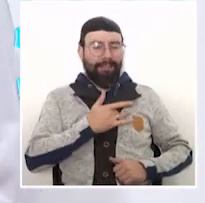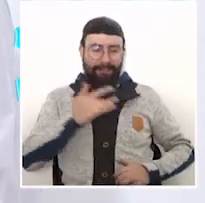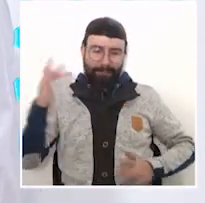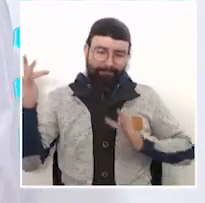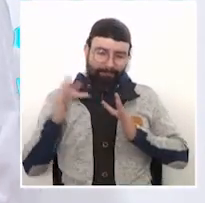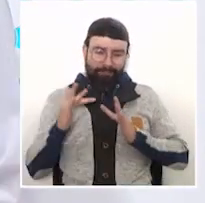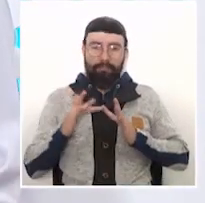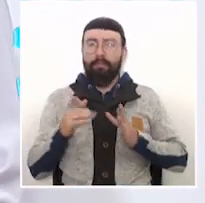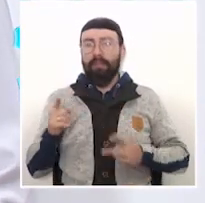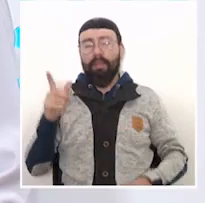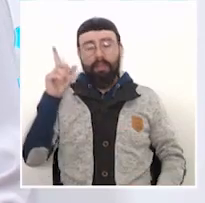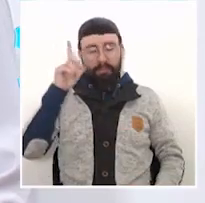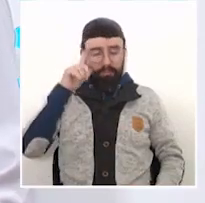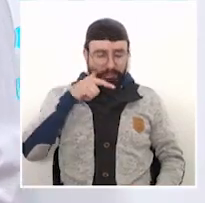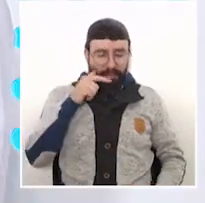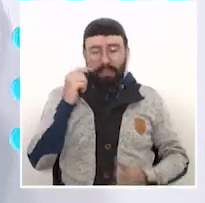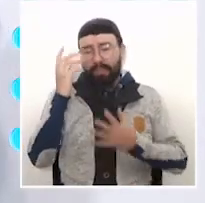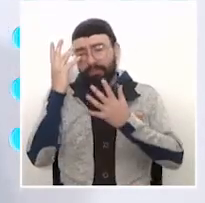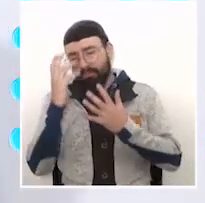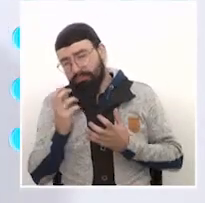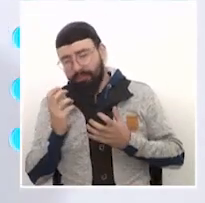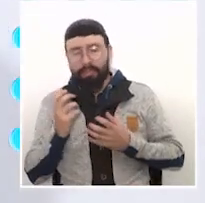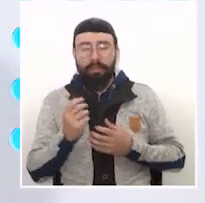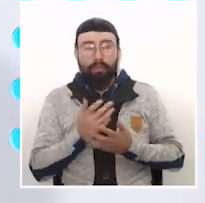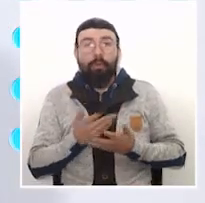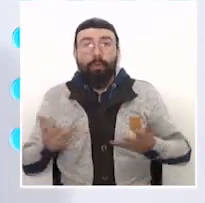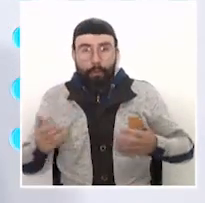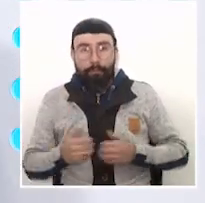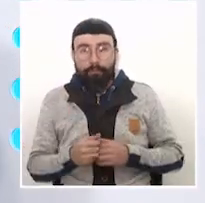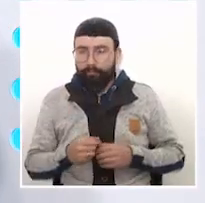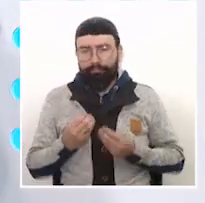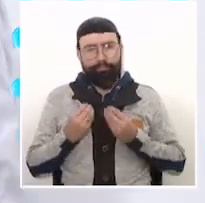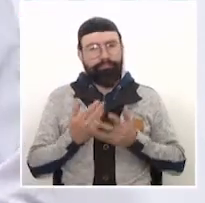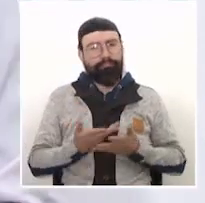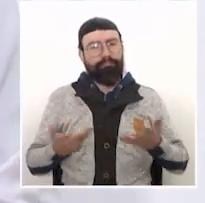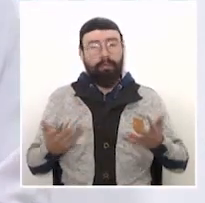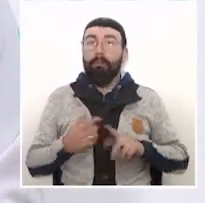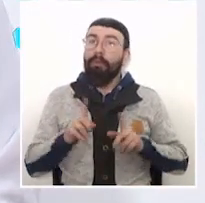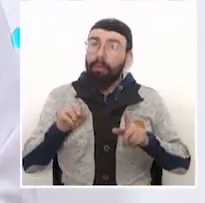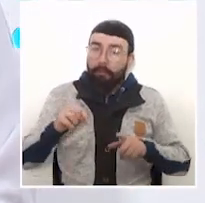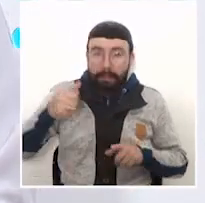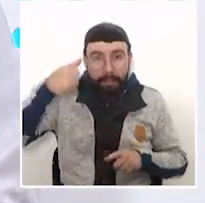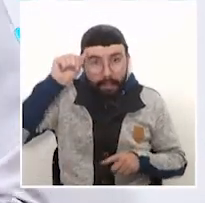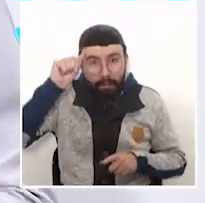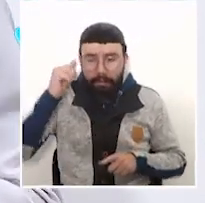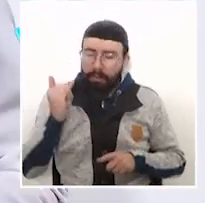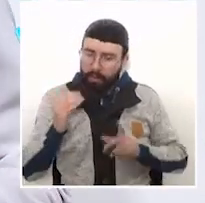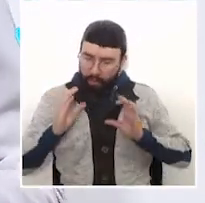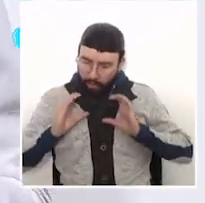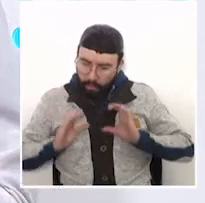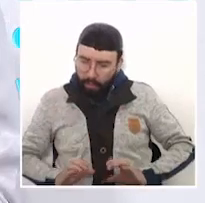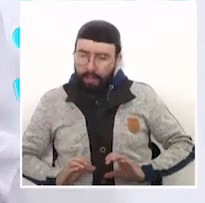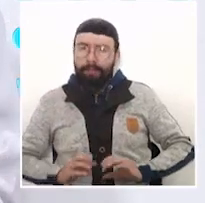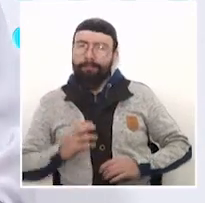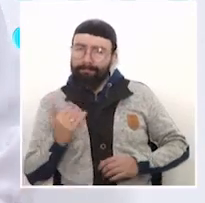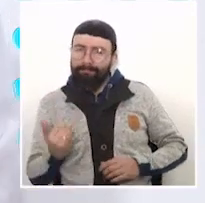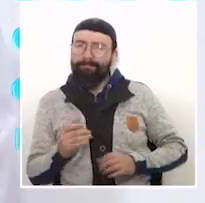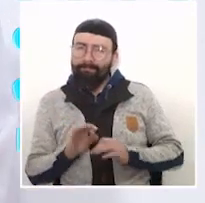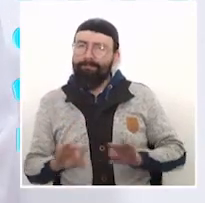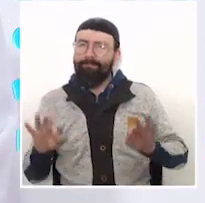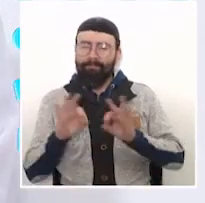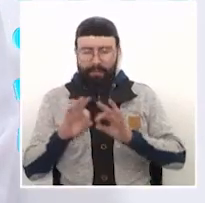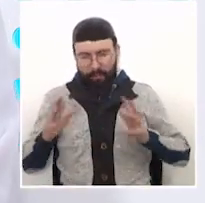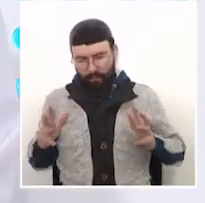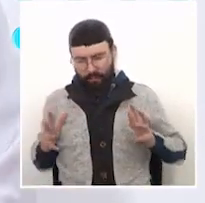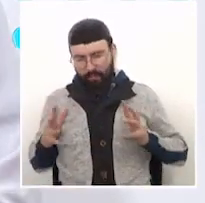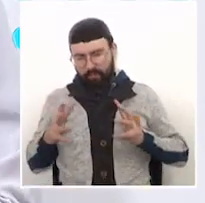tristeza, ansiedad, depresión, una cantidad de cosas, pero también debemos recordar cuidar nuestra parte física para que se integre con